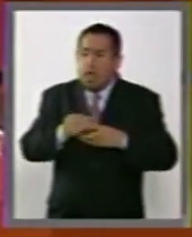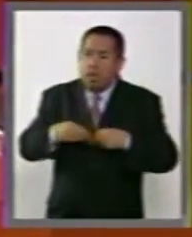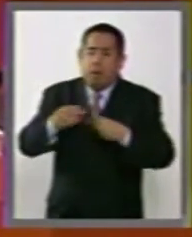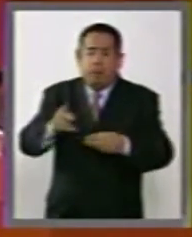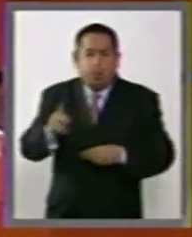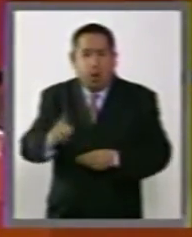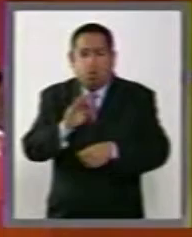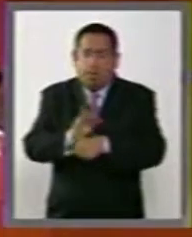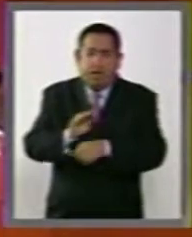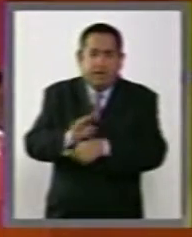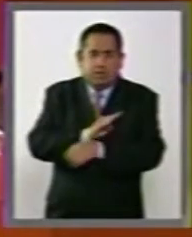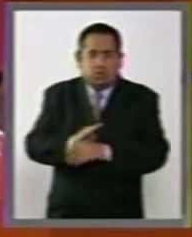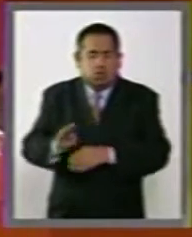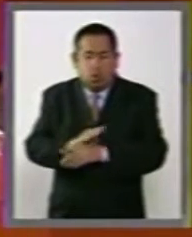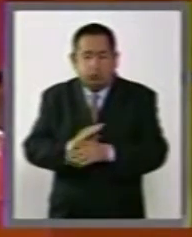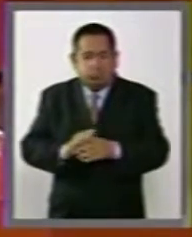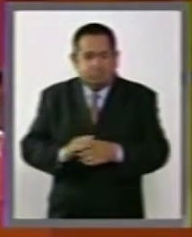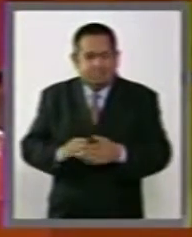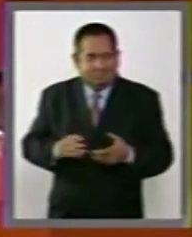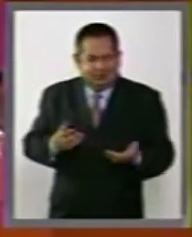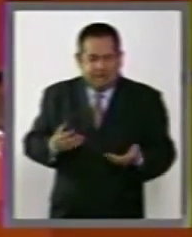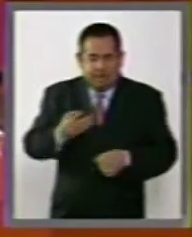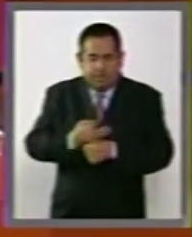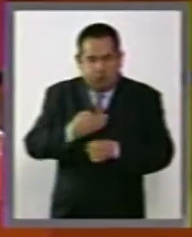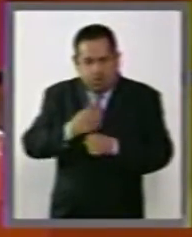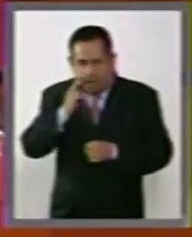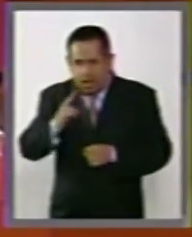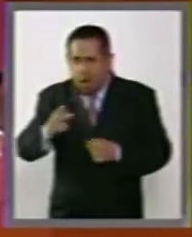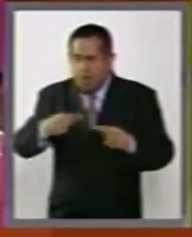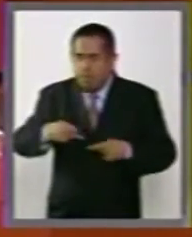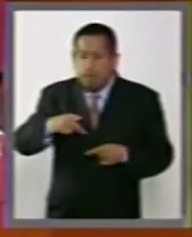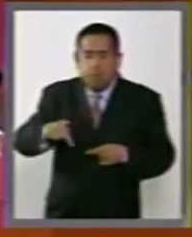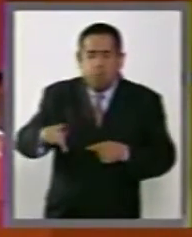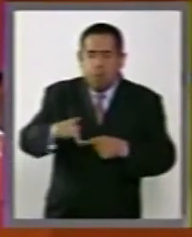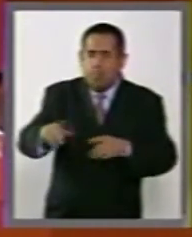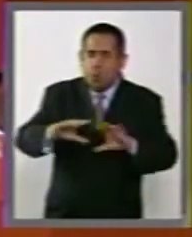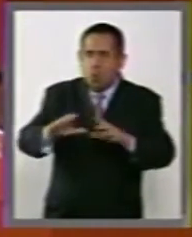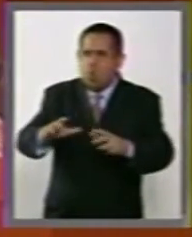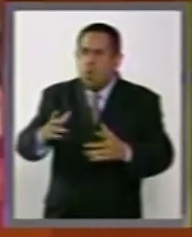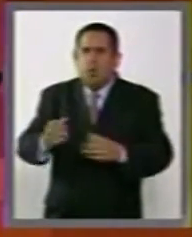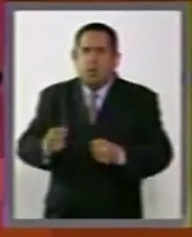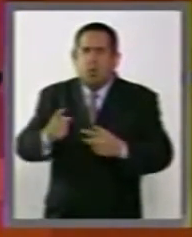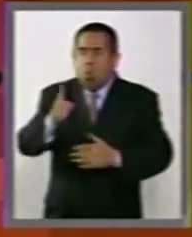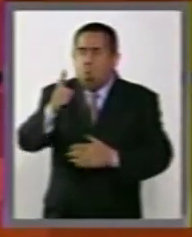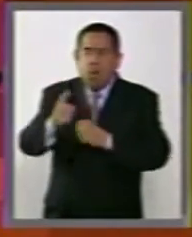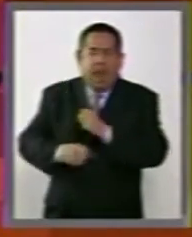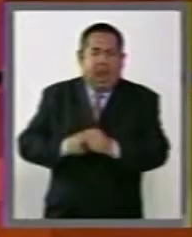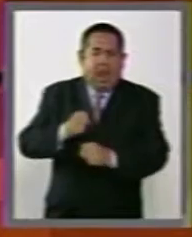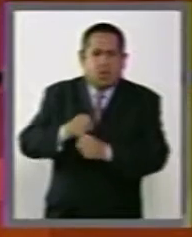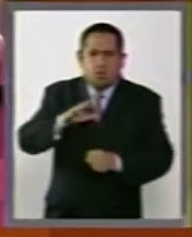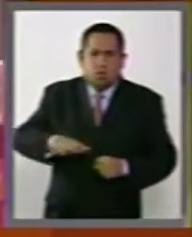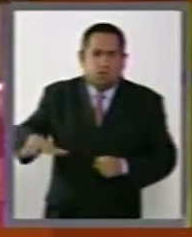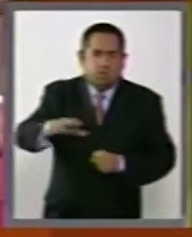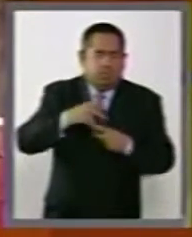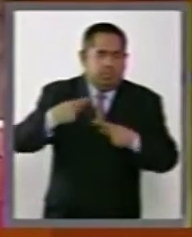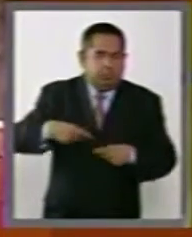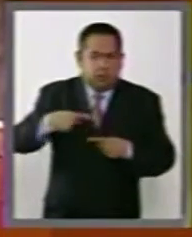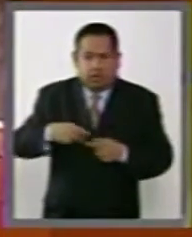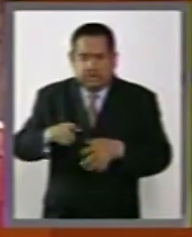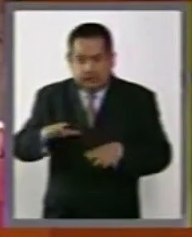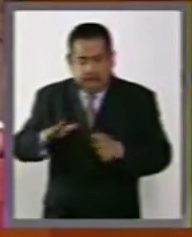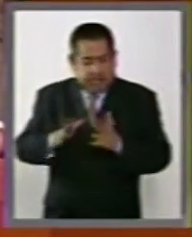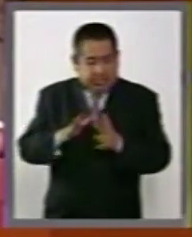pueblo. Y lo que hoy tiene el pueblo de más de un año de reforma